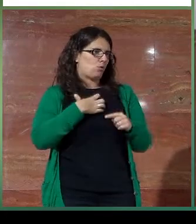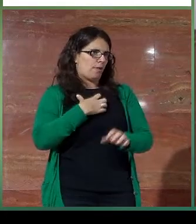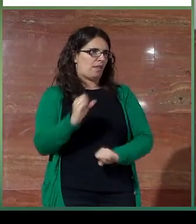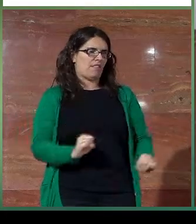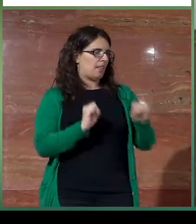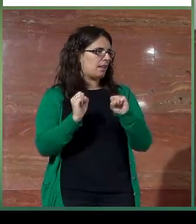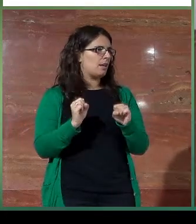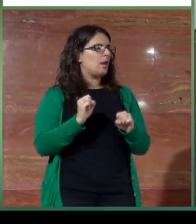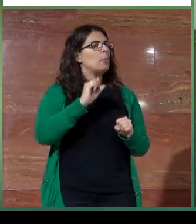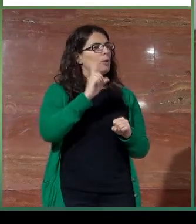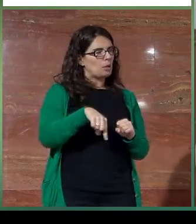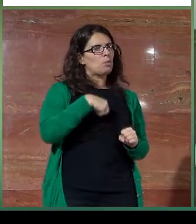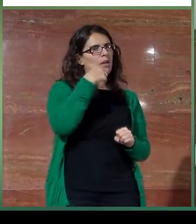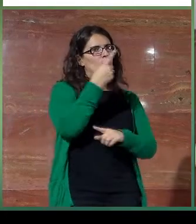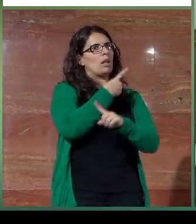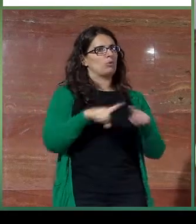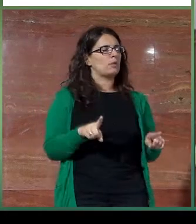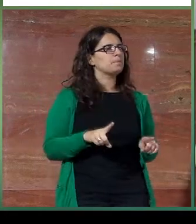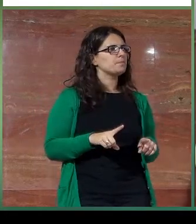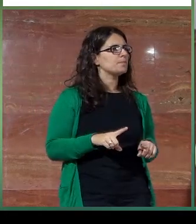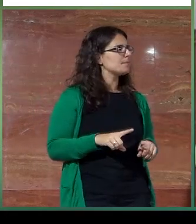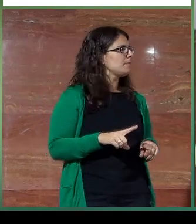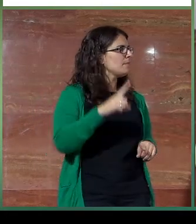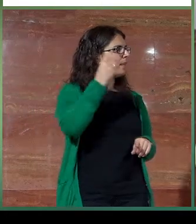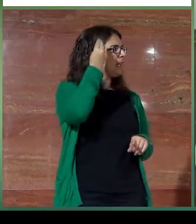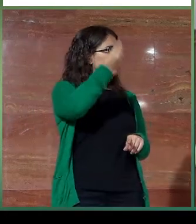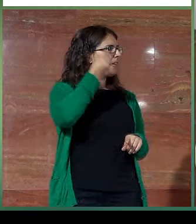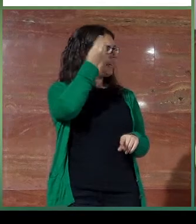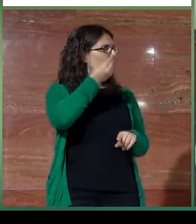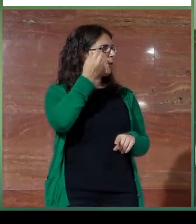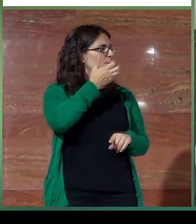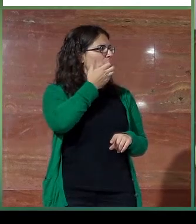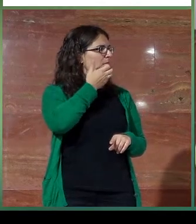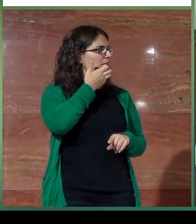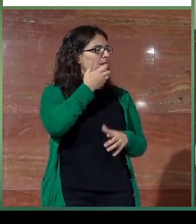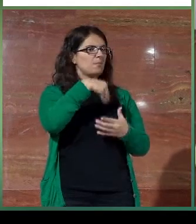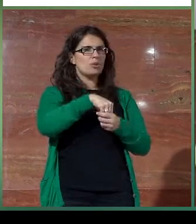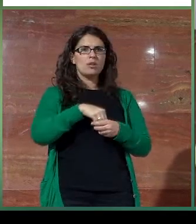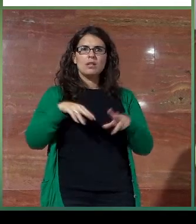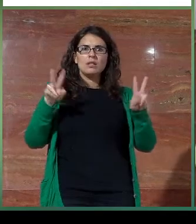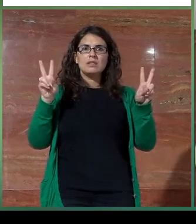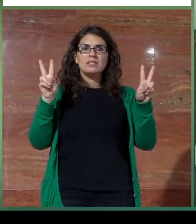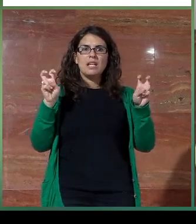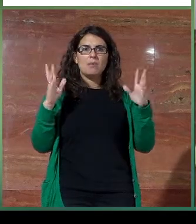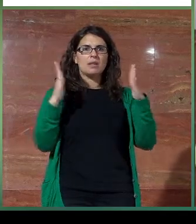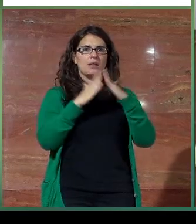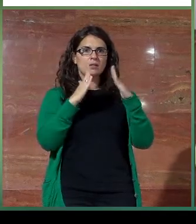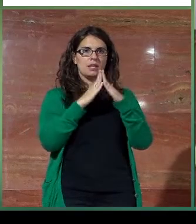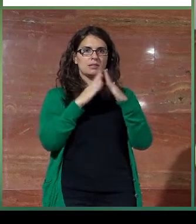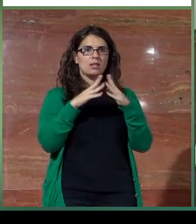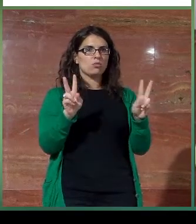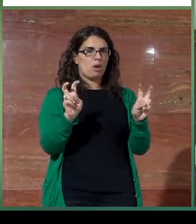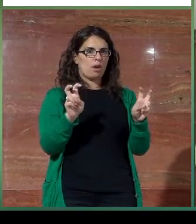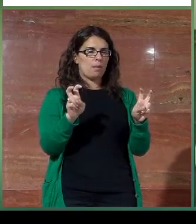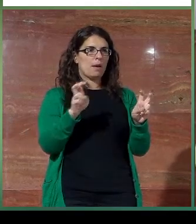Pero también voy a decir una cosa, creo que en este juego, por ejemplo, de las viviendas que has mencionado, ¿por qué no metemos